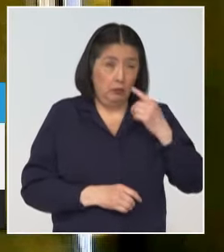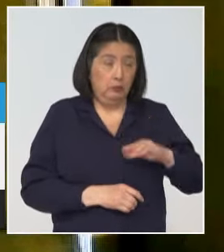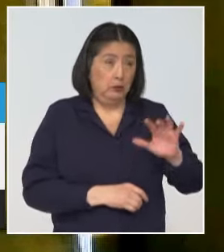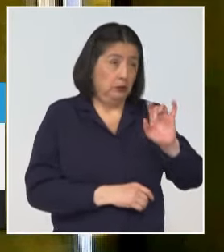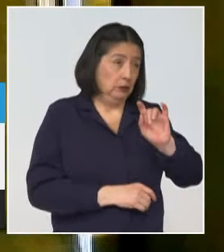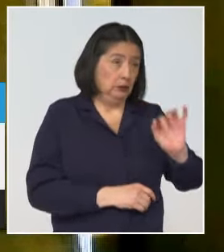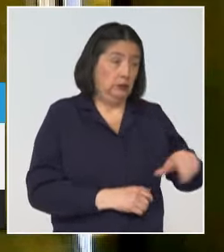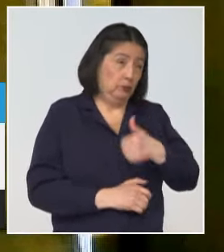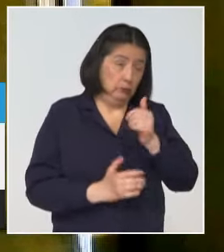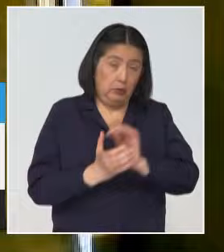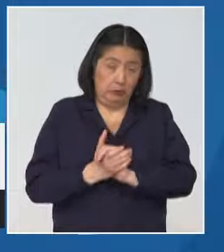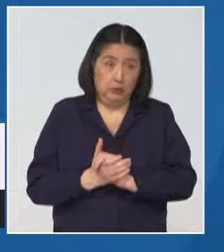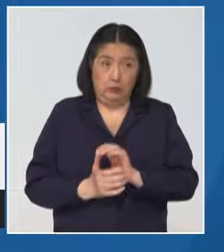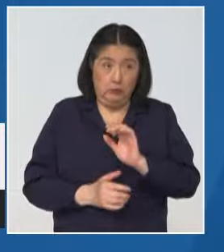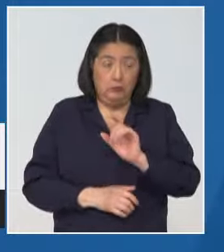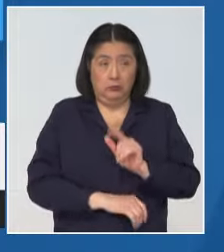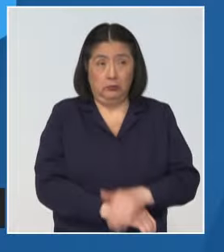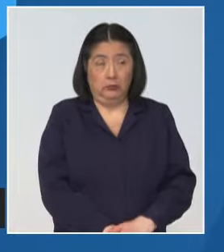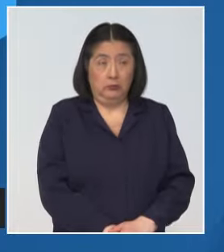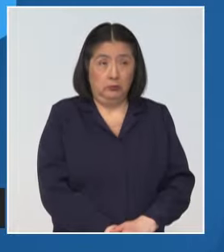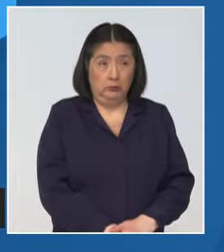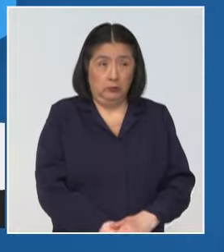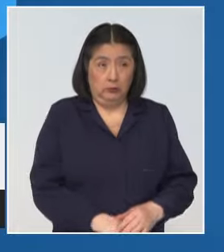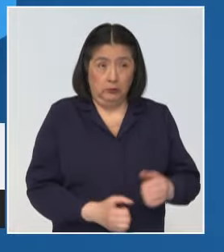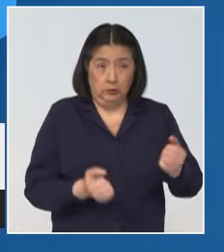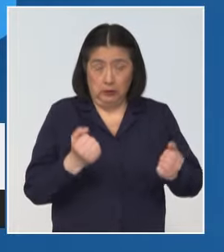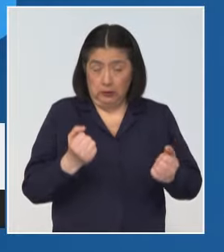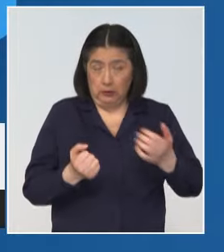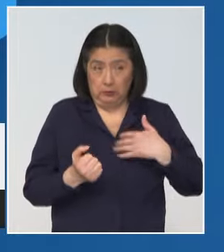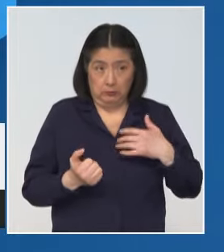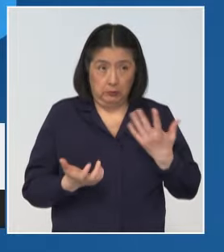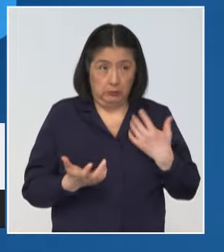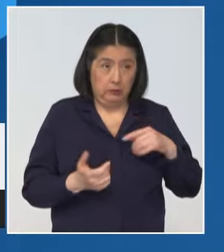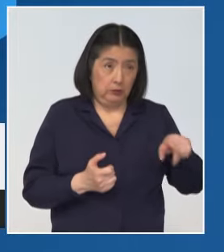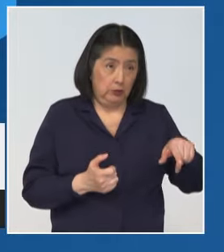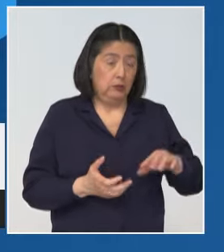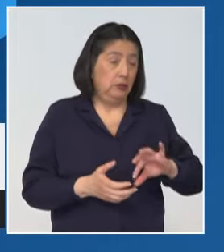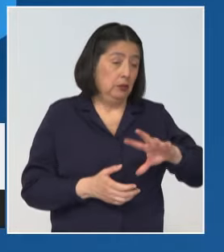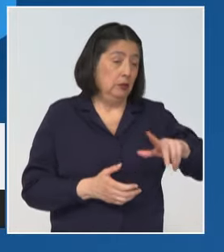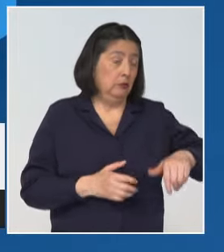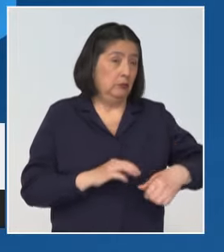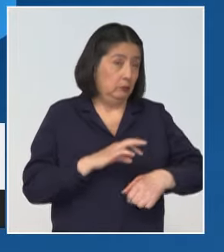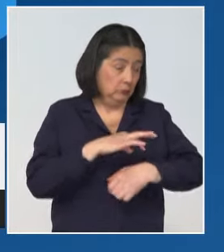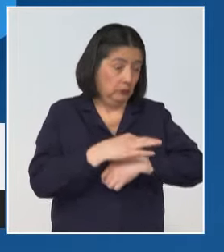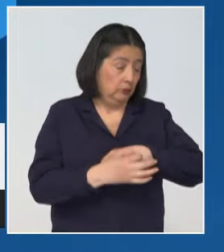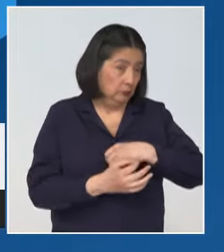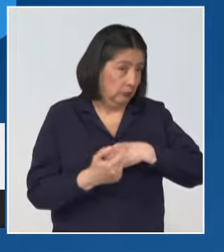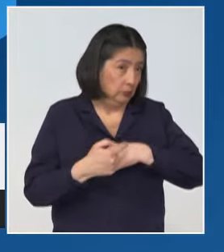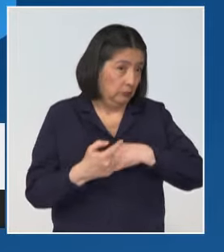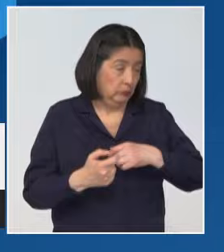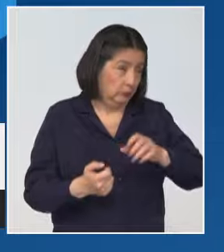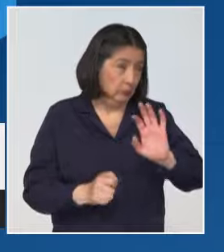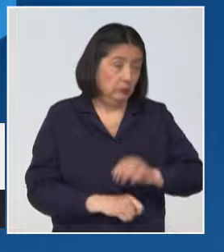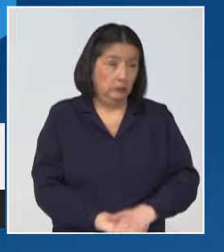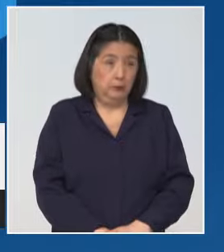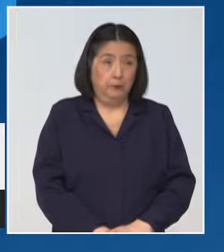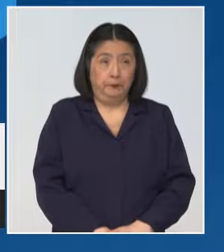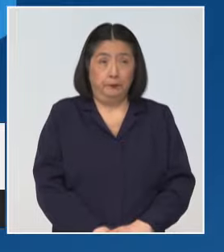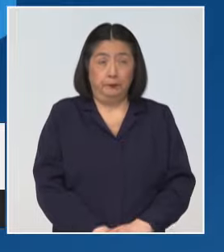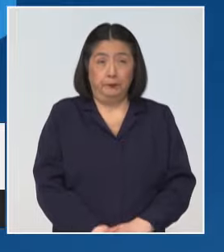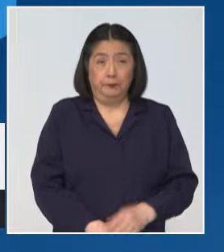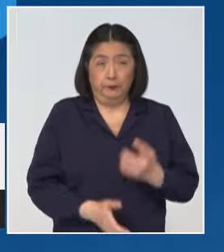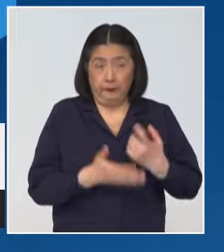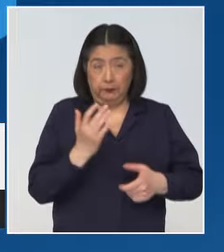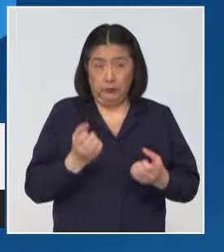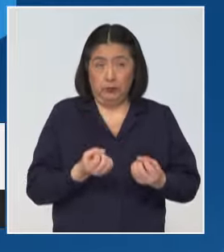su amigo Luis Cornejo. En el auto mi amiga me dice que te querían robar tu Rolex. En mi muñeca izquierda, mi Rolex Submariner Data de